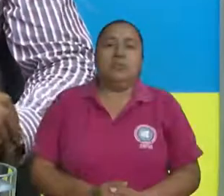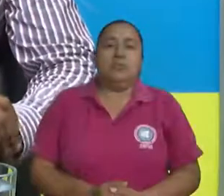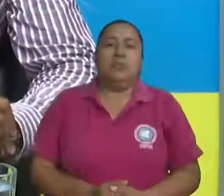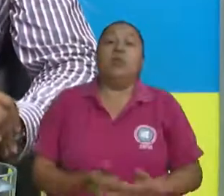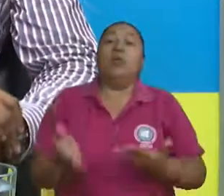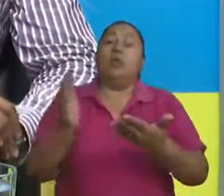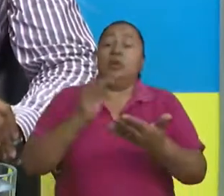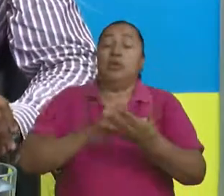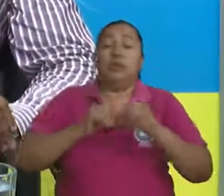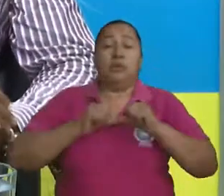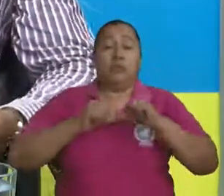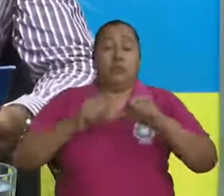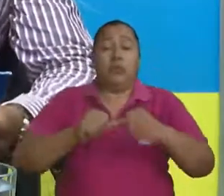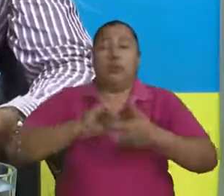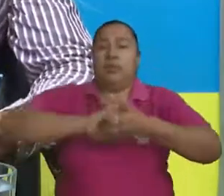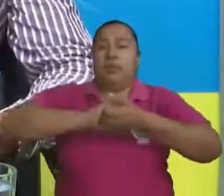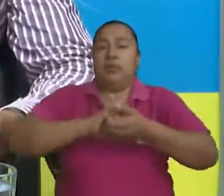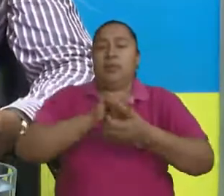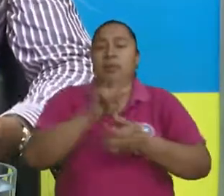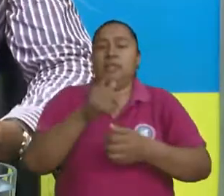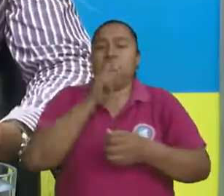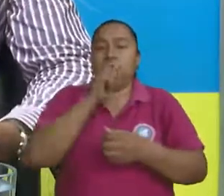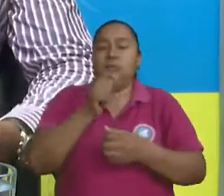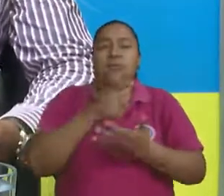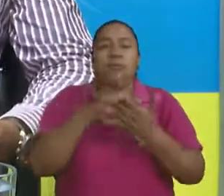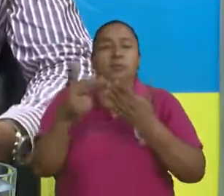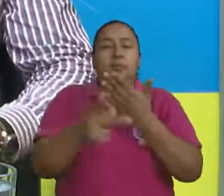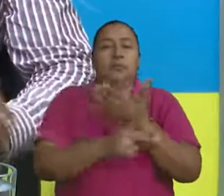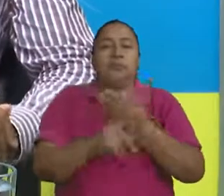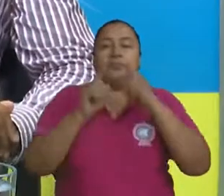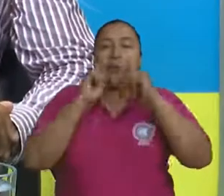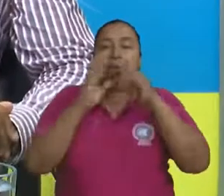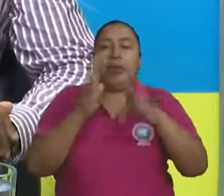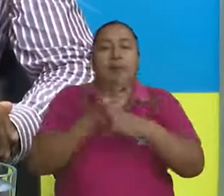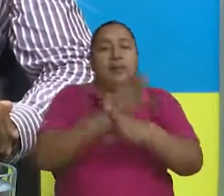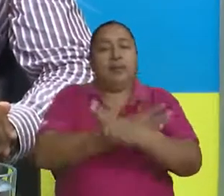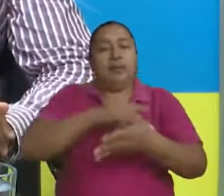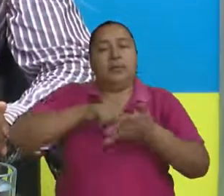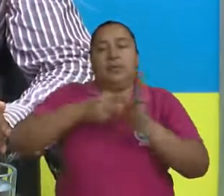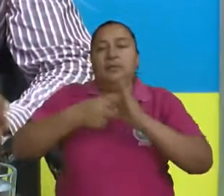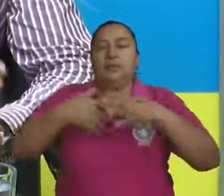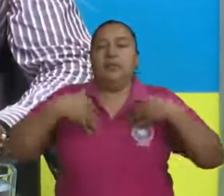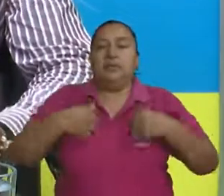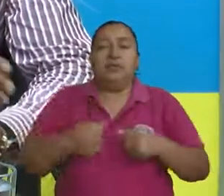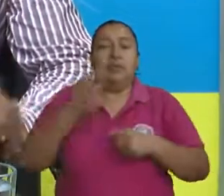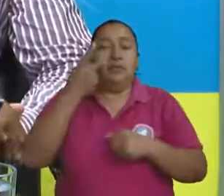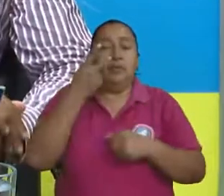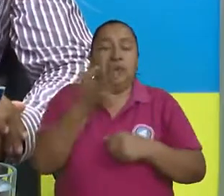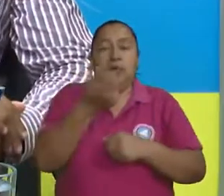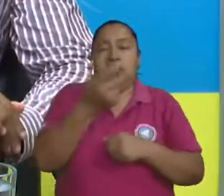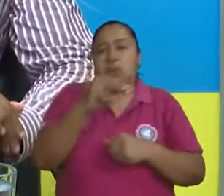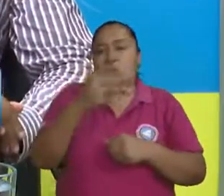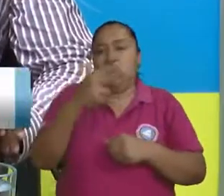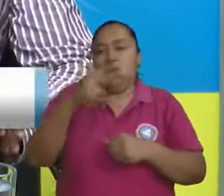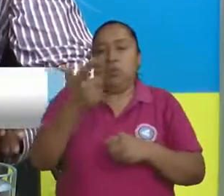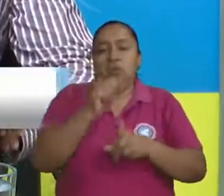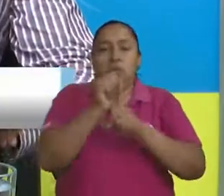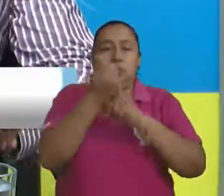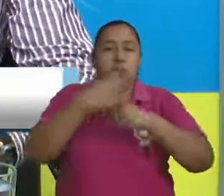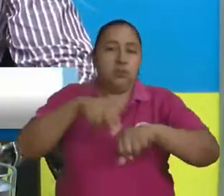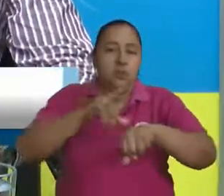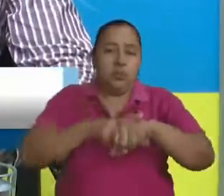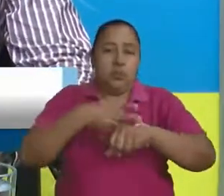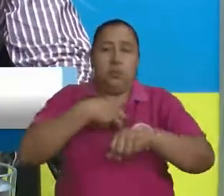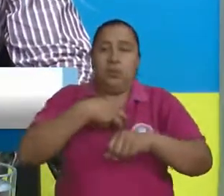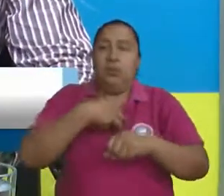Estamos de regreso, amigos televidentes, en su gustado programa Prevenir es Salud a través de la frecuencia del canal 98, el canal de la Asamblea